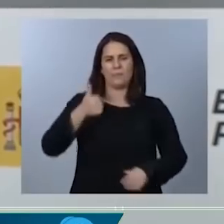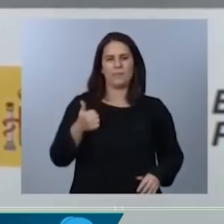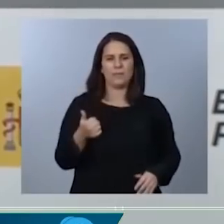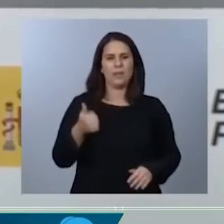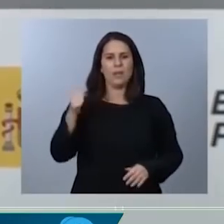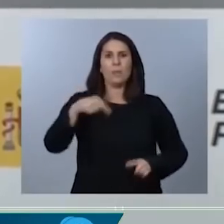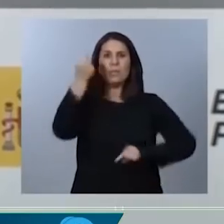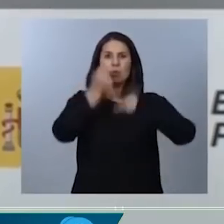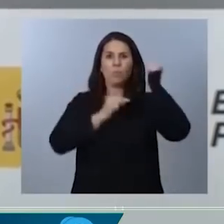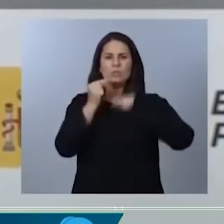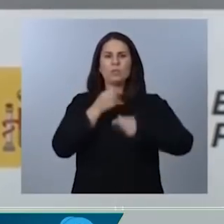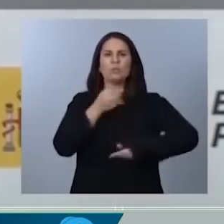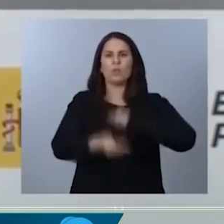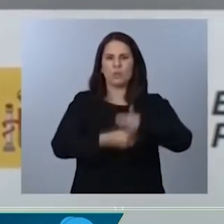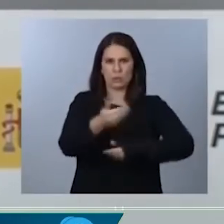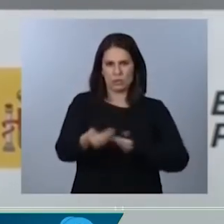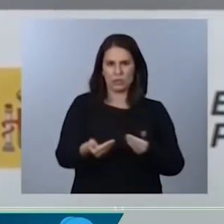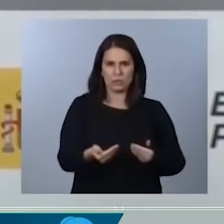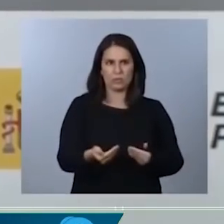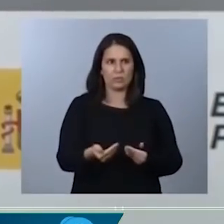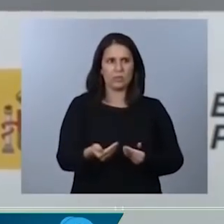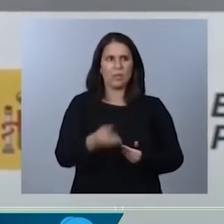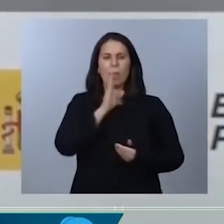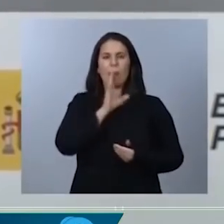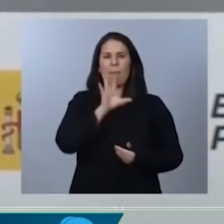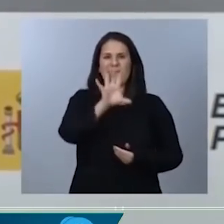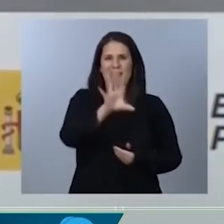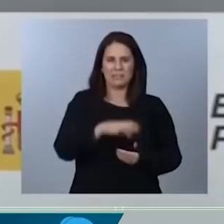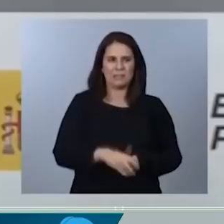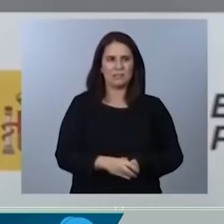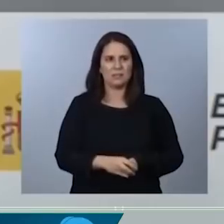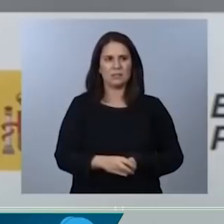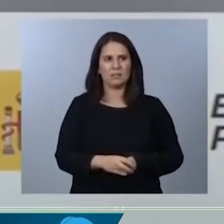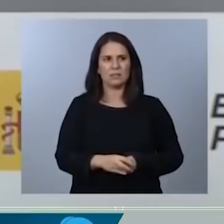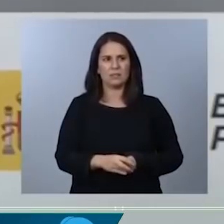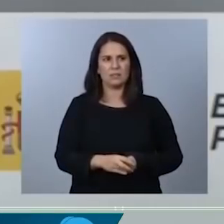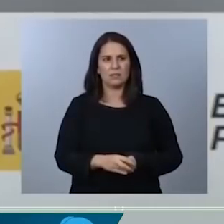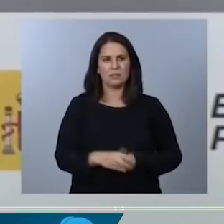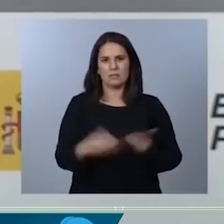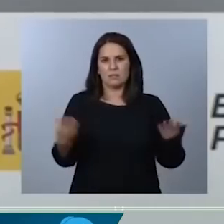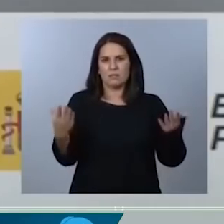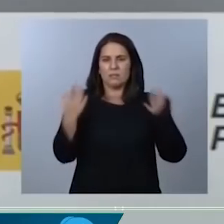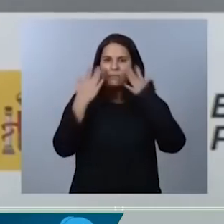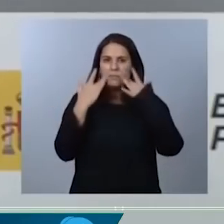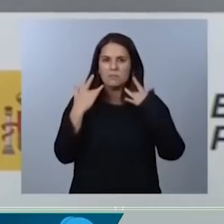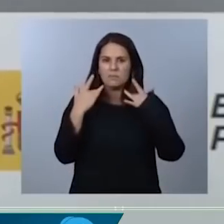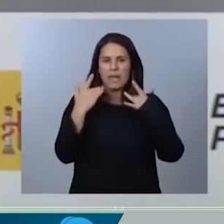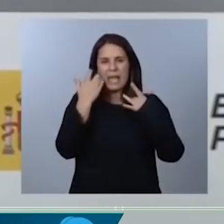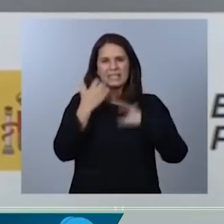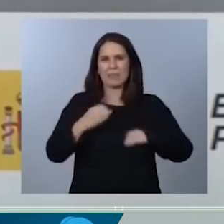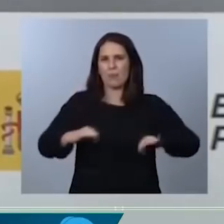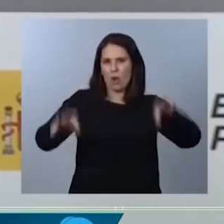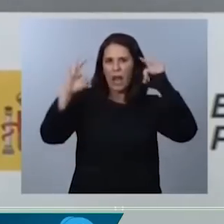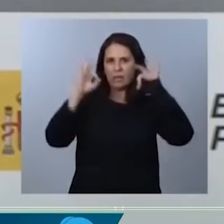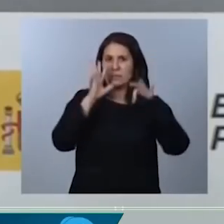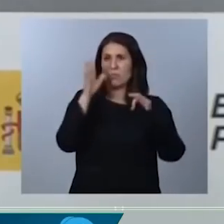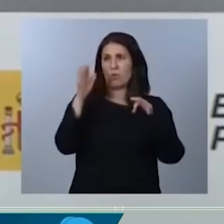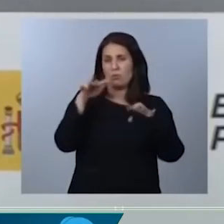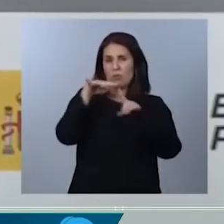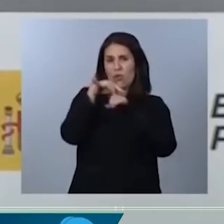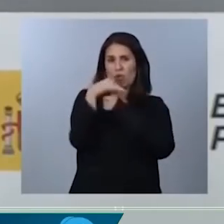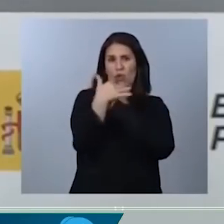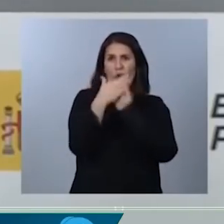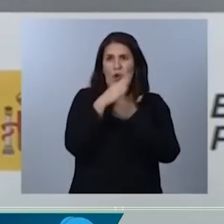obligaremos a bajarla. Bueno, estaría muy bien. El pequeño problema es que eso coincide con el expropiese de Hugo Chávez. Literalmente. Tienen la misma validez jurídica.